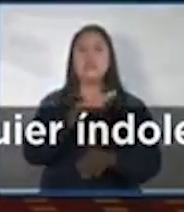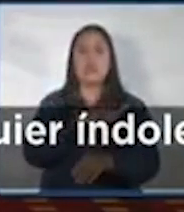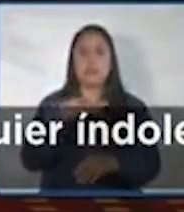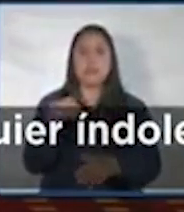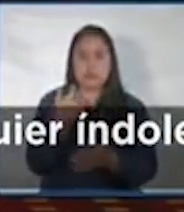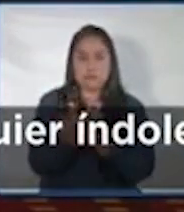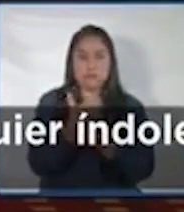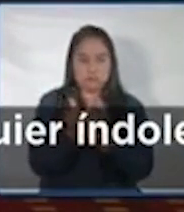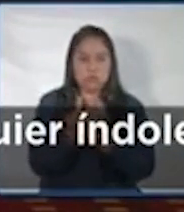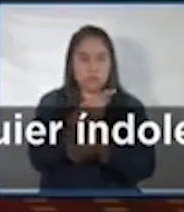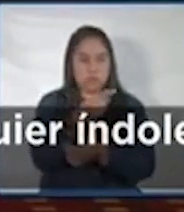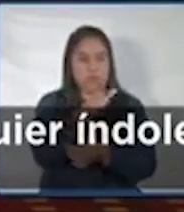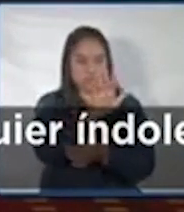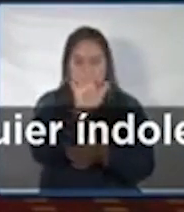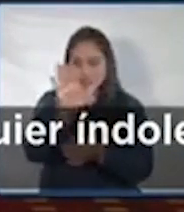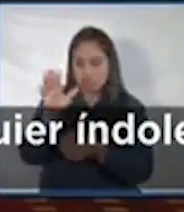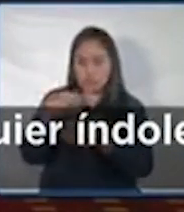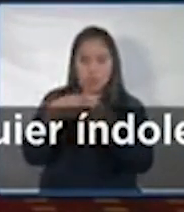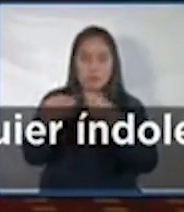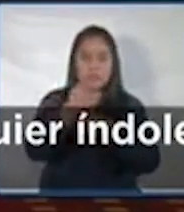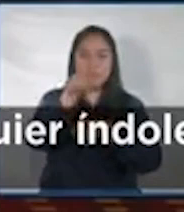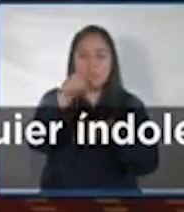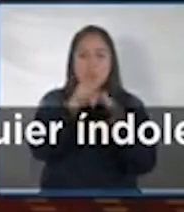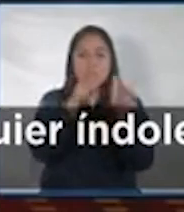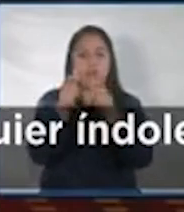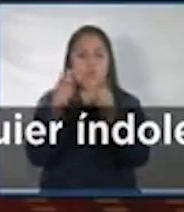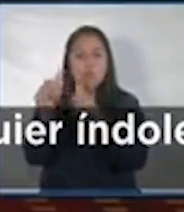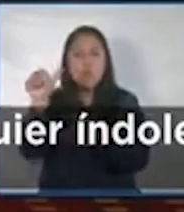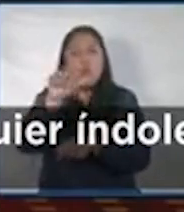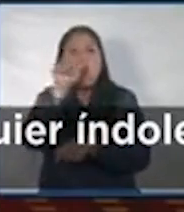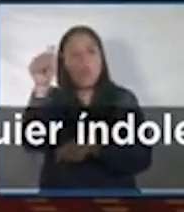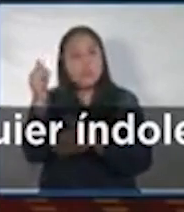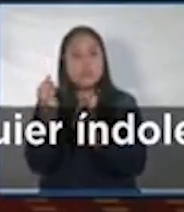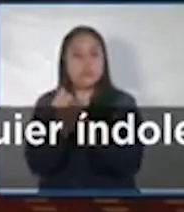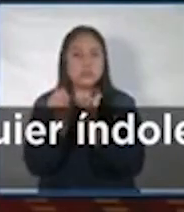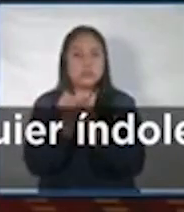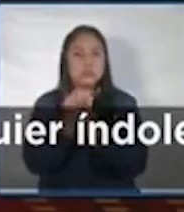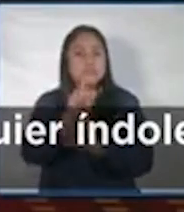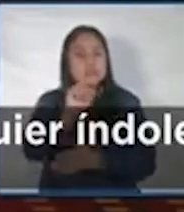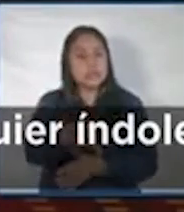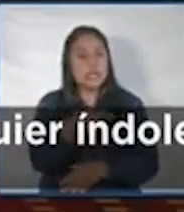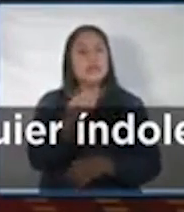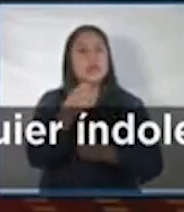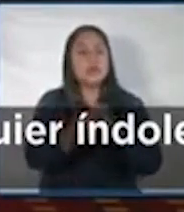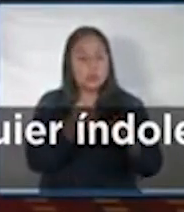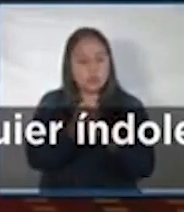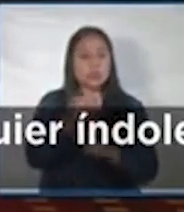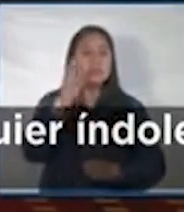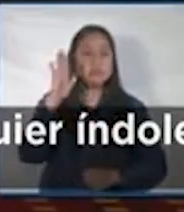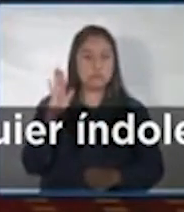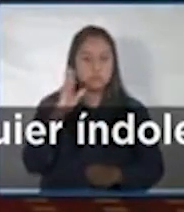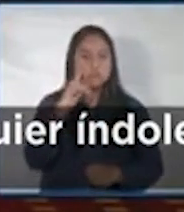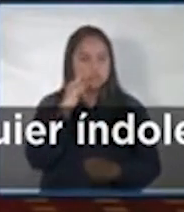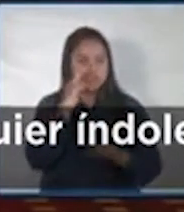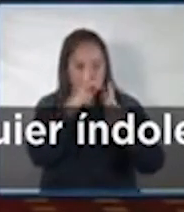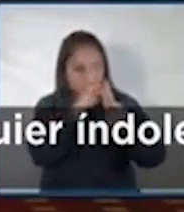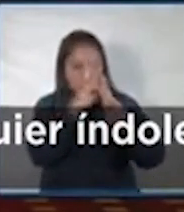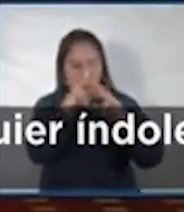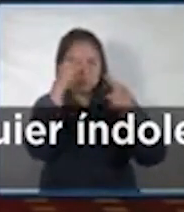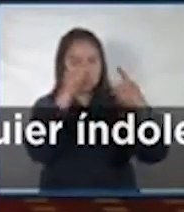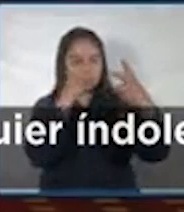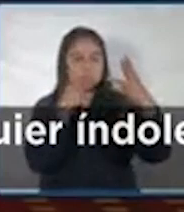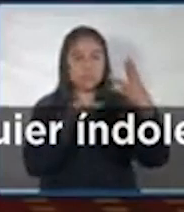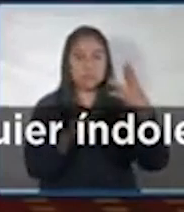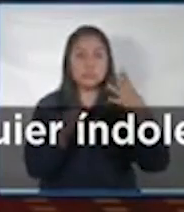Economía y sus dependencias deberán coordinar con los demás entes del Estado el cumplimiento de dichas medidas. Se